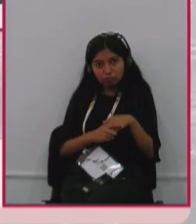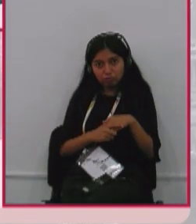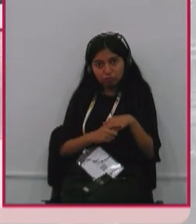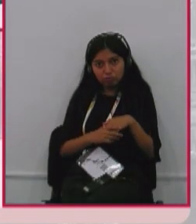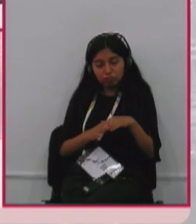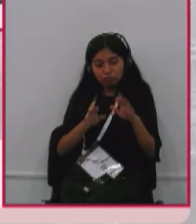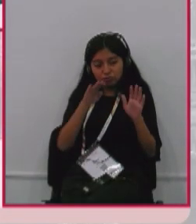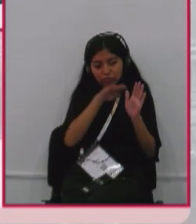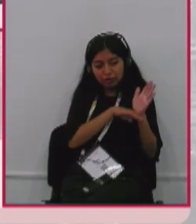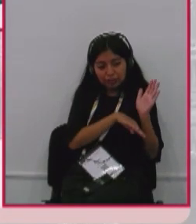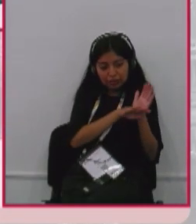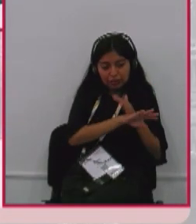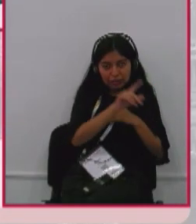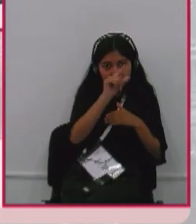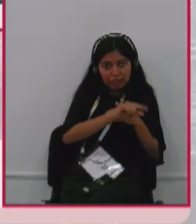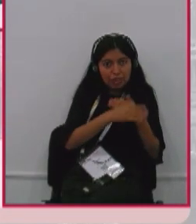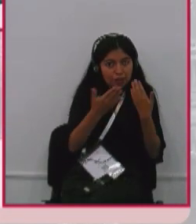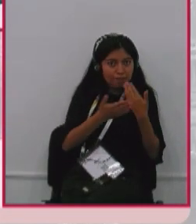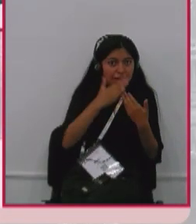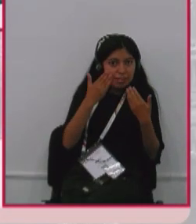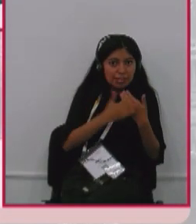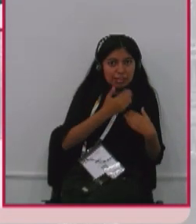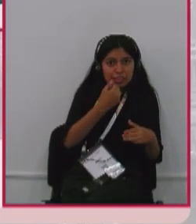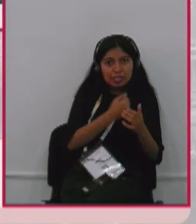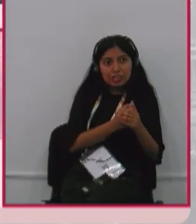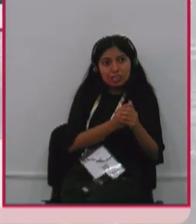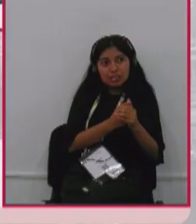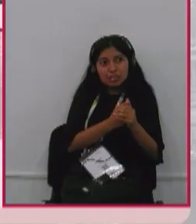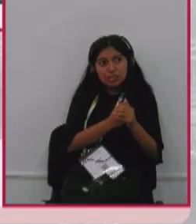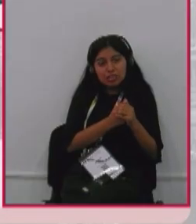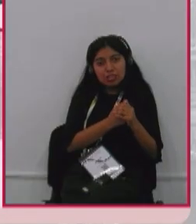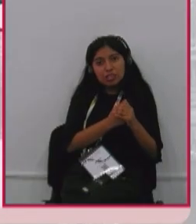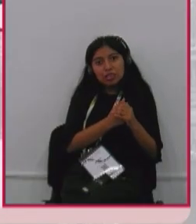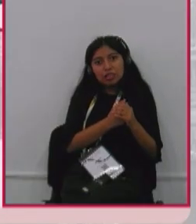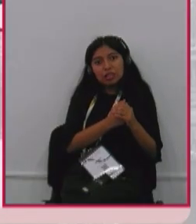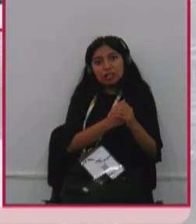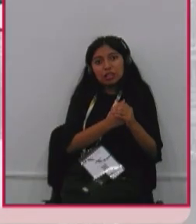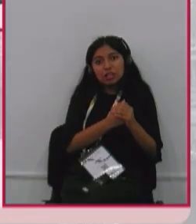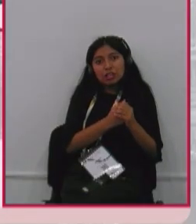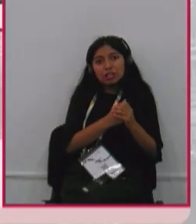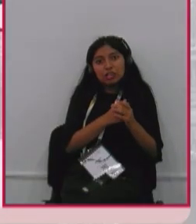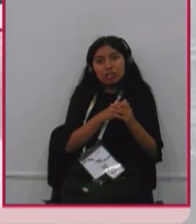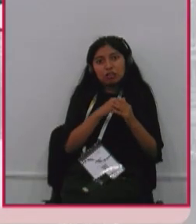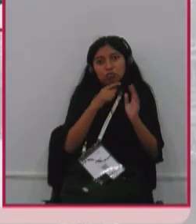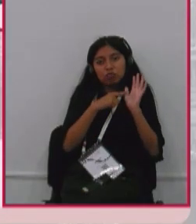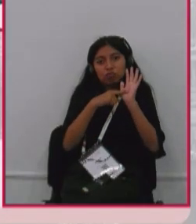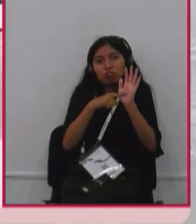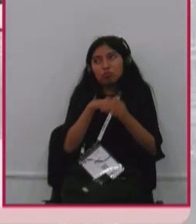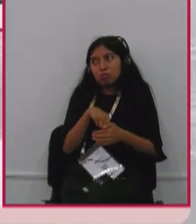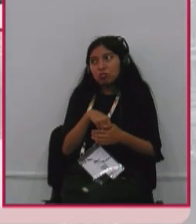más pequeño, va a ser más fácil de operar, más flexible, y con los resultados que ya se mostraron.